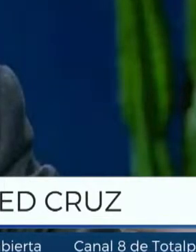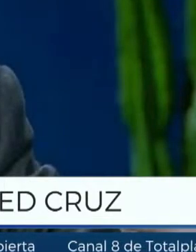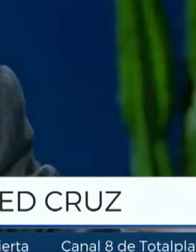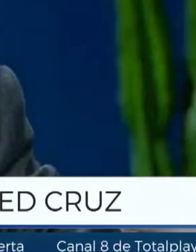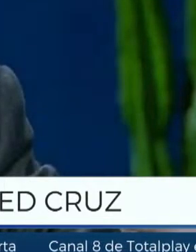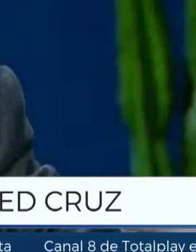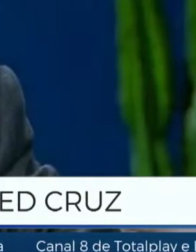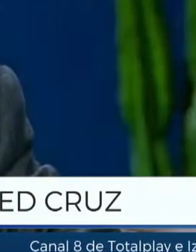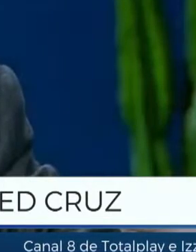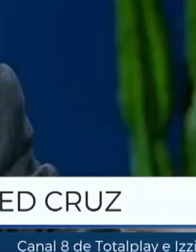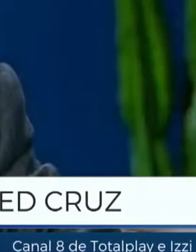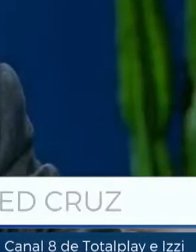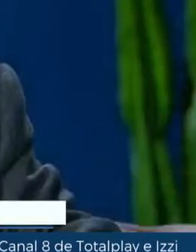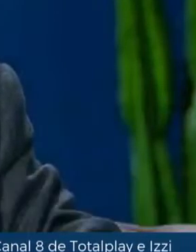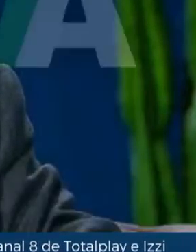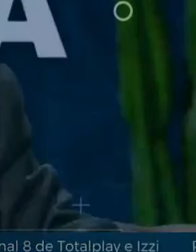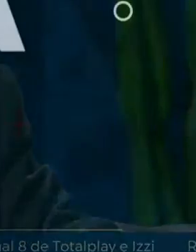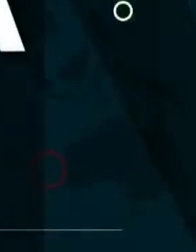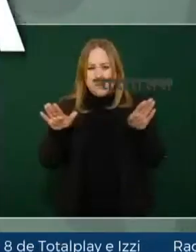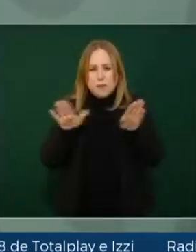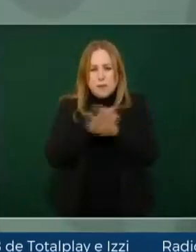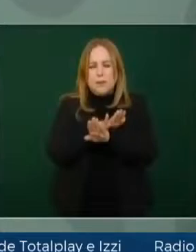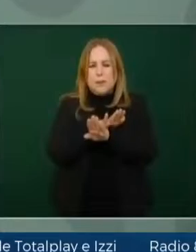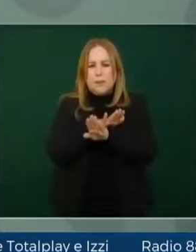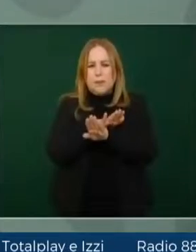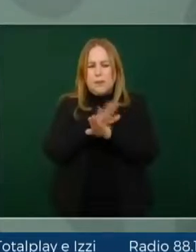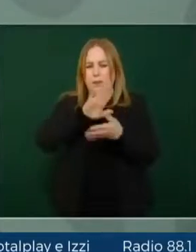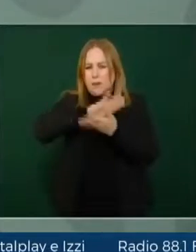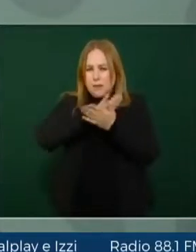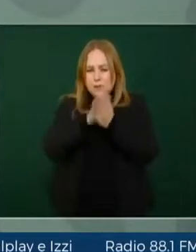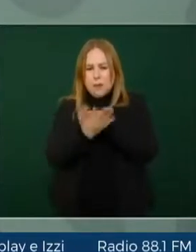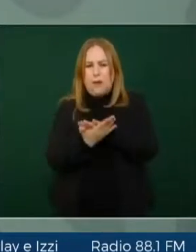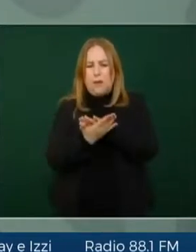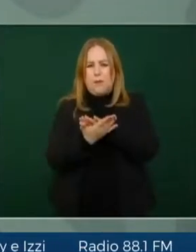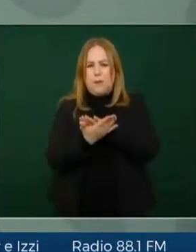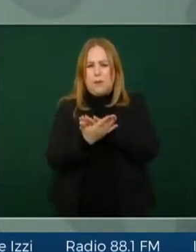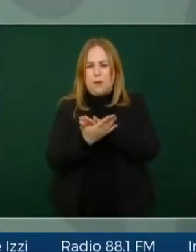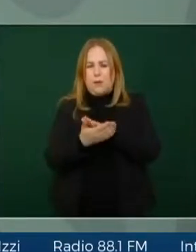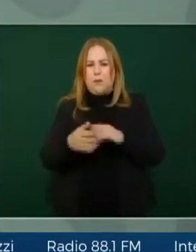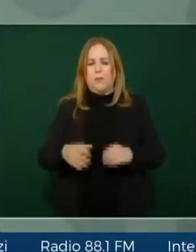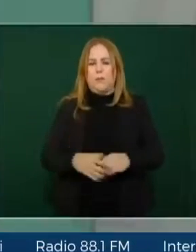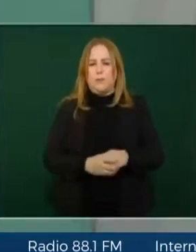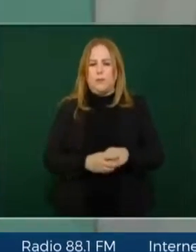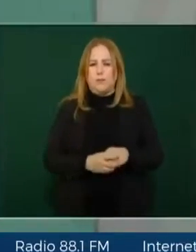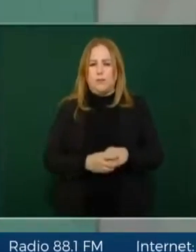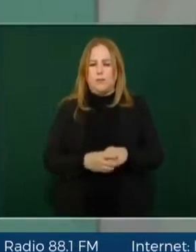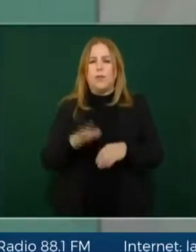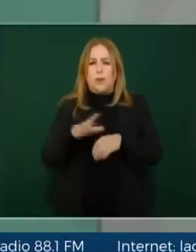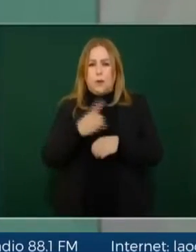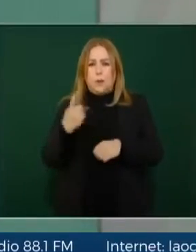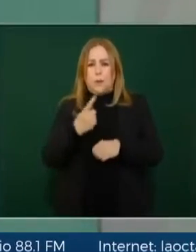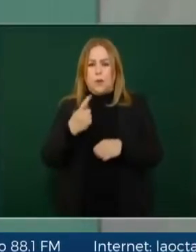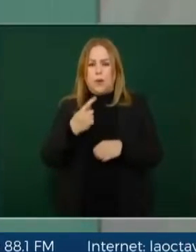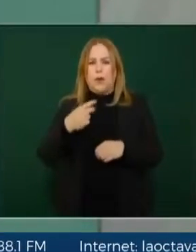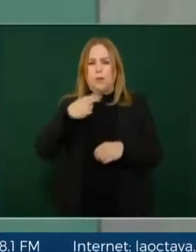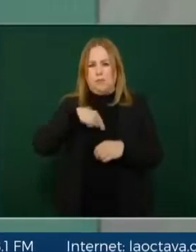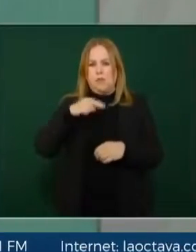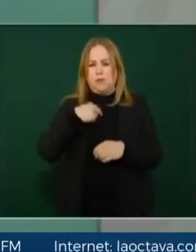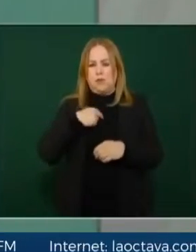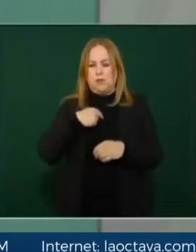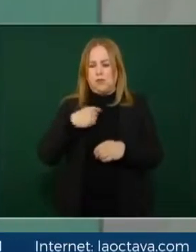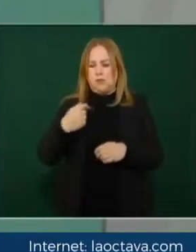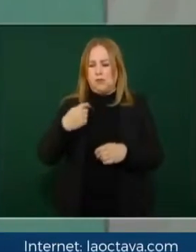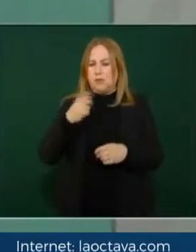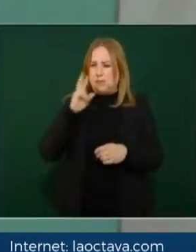del presidente López Obrador. Que la verdad es un timbre de orgullo que un senador